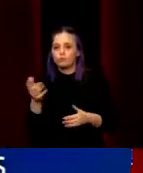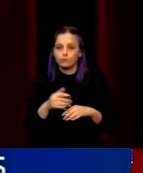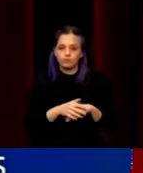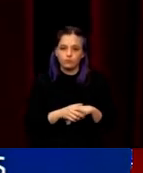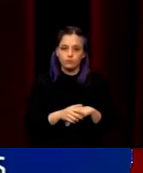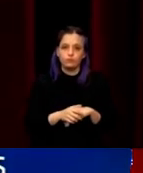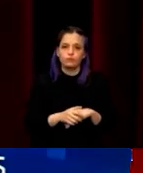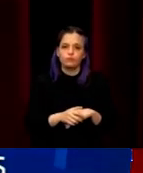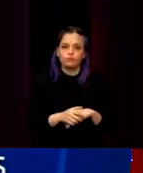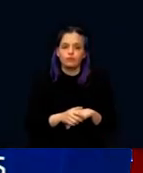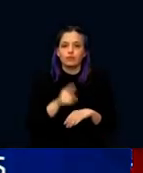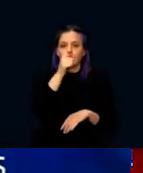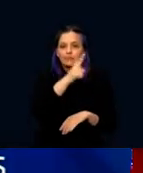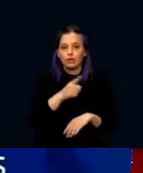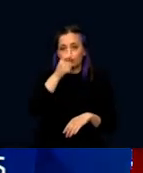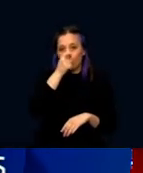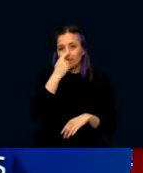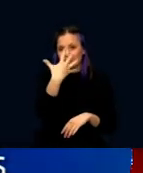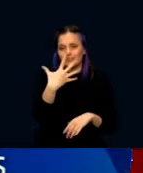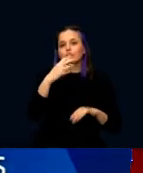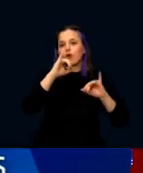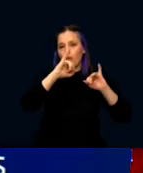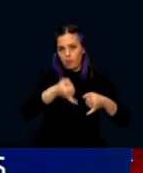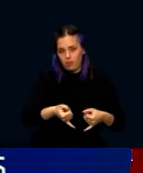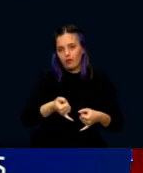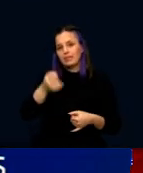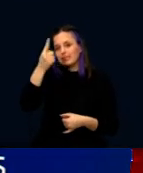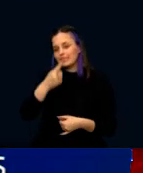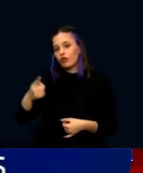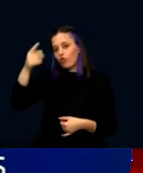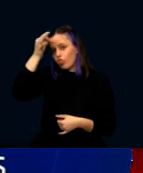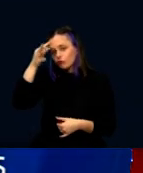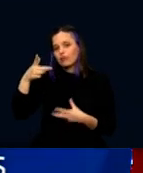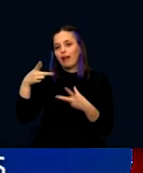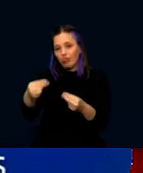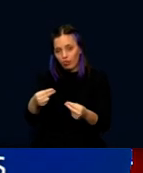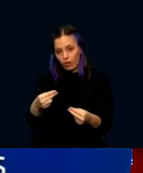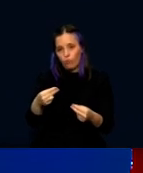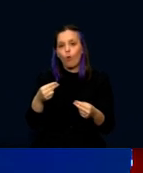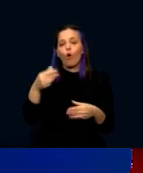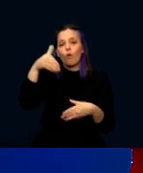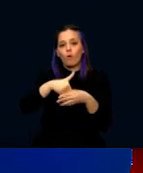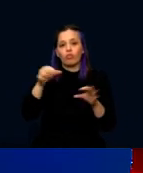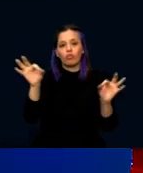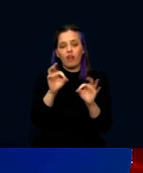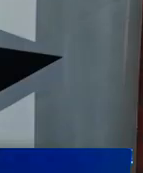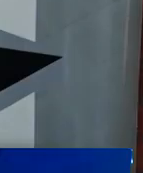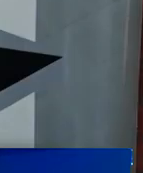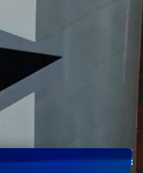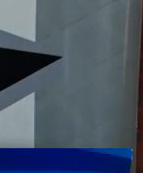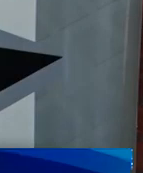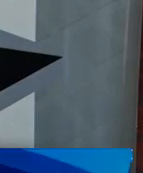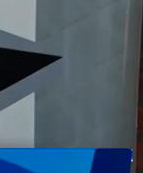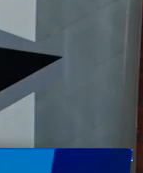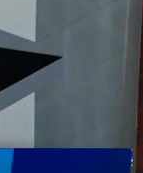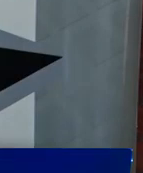Estado entre partes privadas eso sería lo que se está básicamente pidiéndole nuevamente